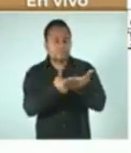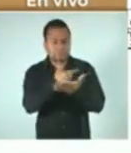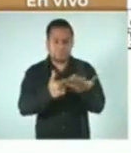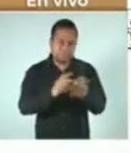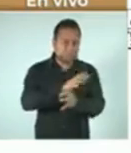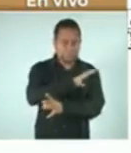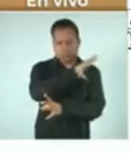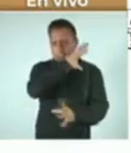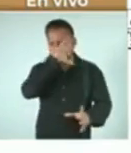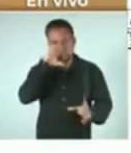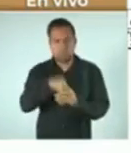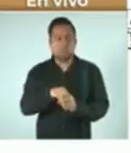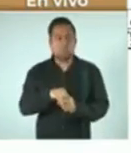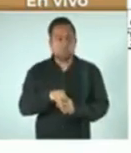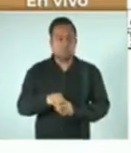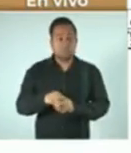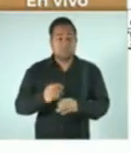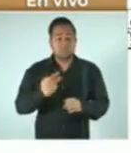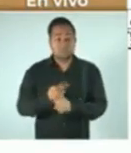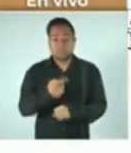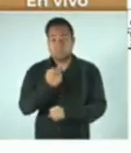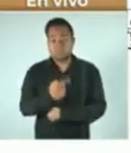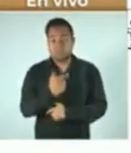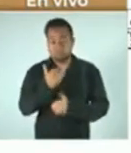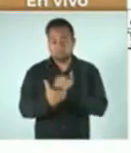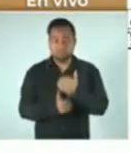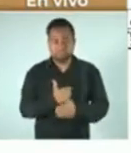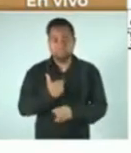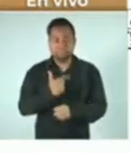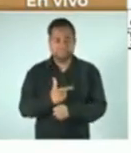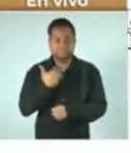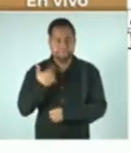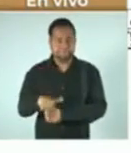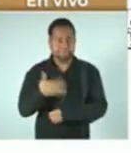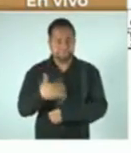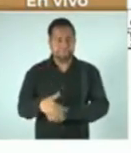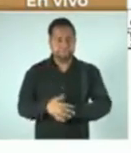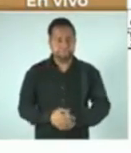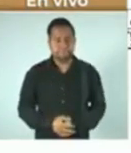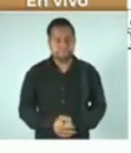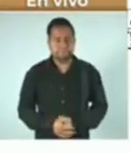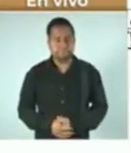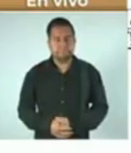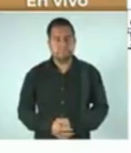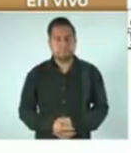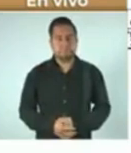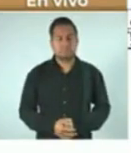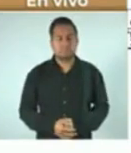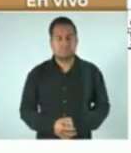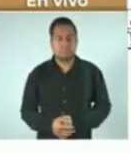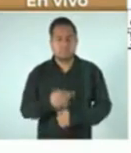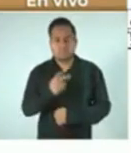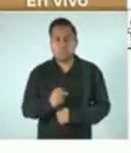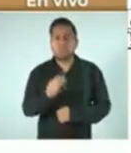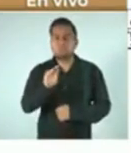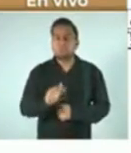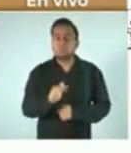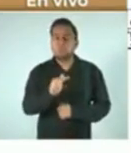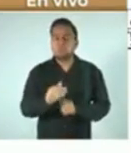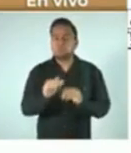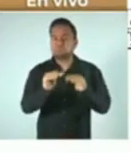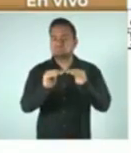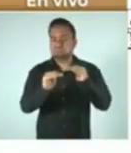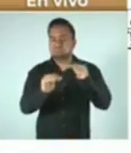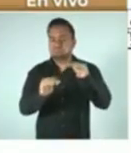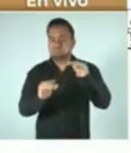totales y esto marca un impacto. Entonces, es una tendencia hacia la baja, como